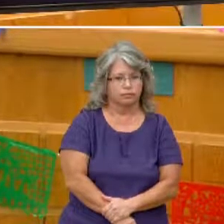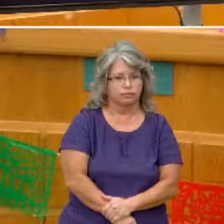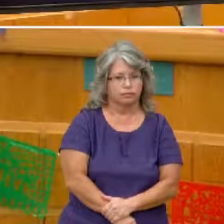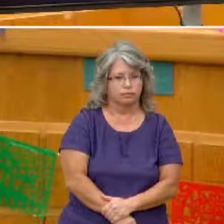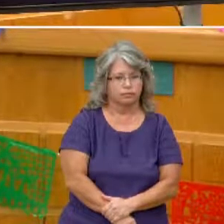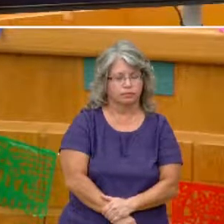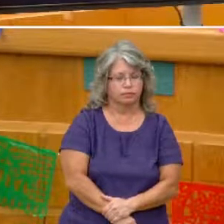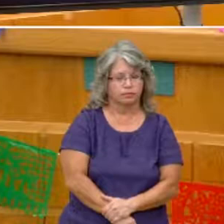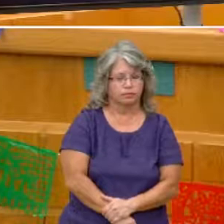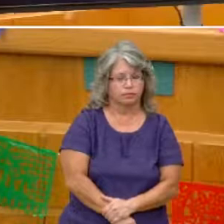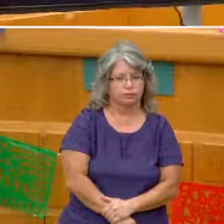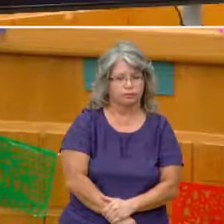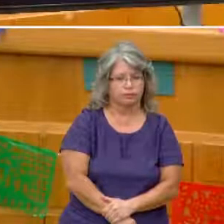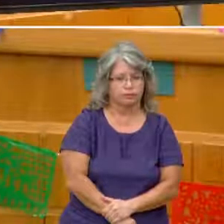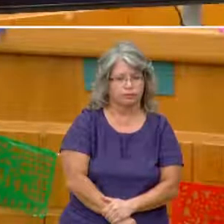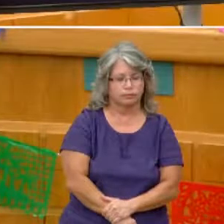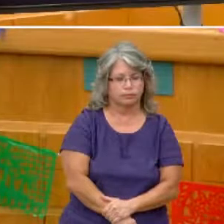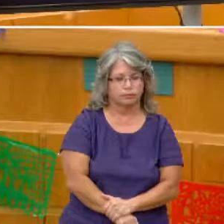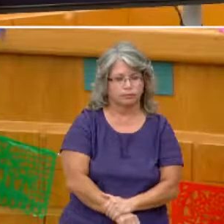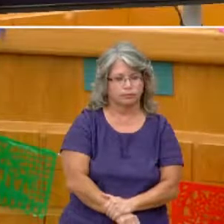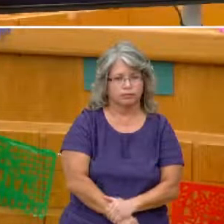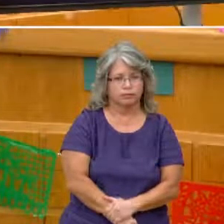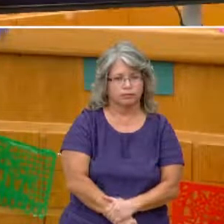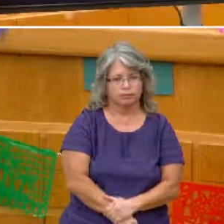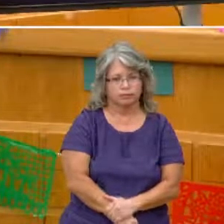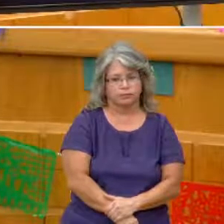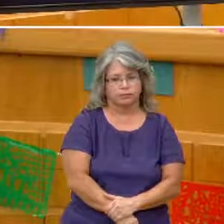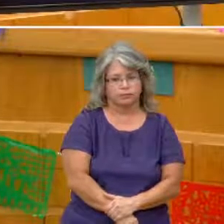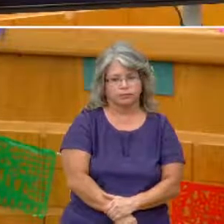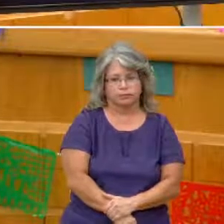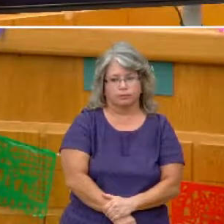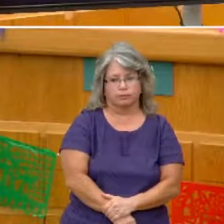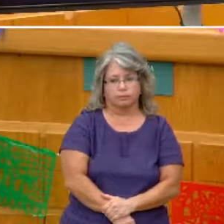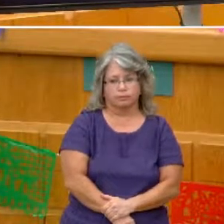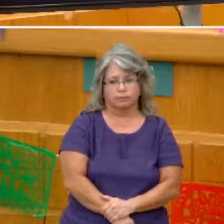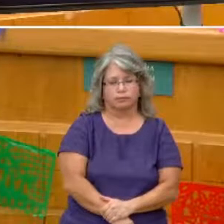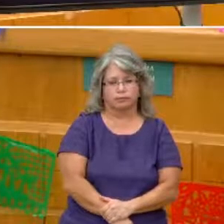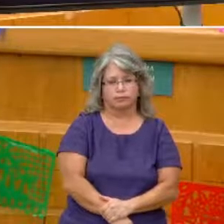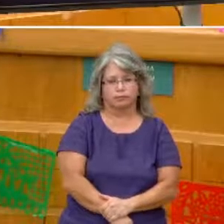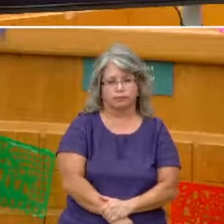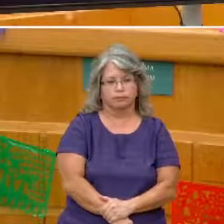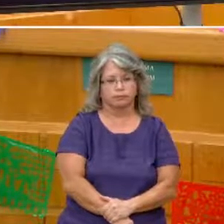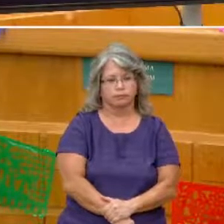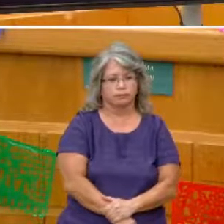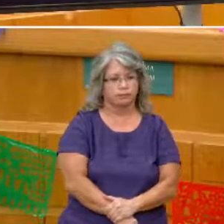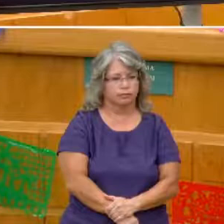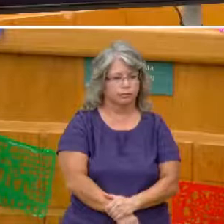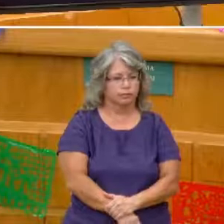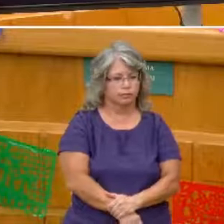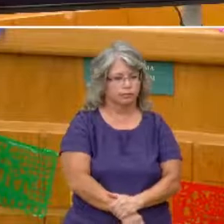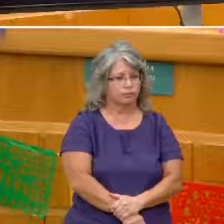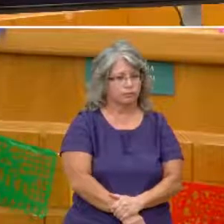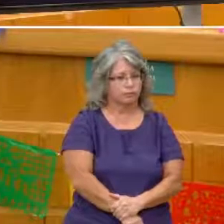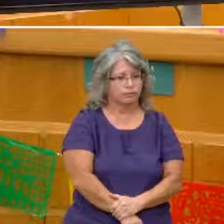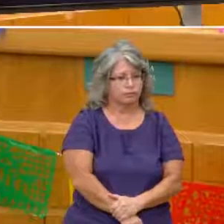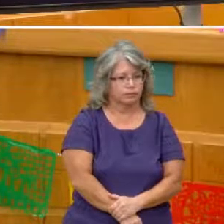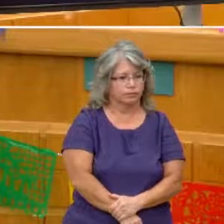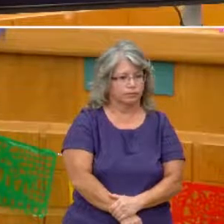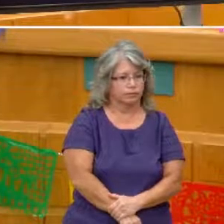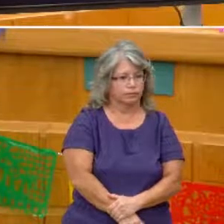COVID. Afortunadamente no se reportan decesos el día de hoy. El número de fallecimientos hasta la fecha es de 1,213